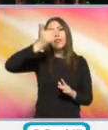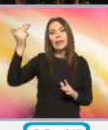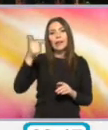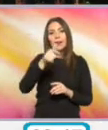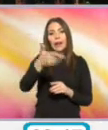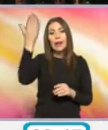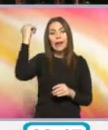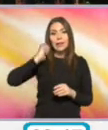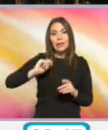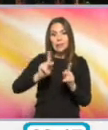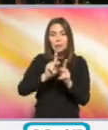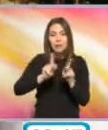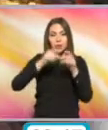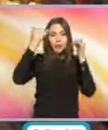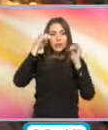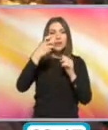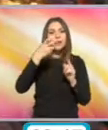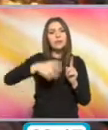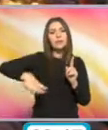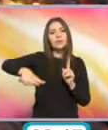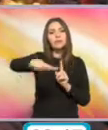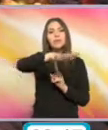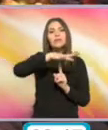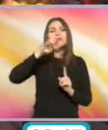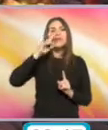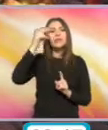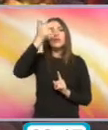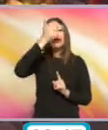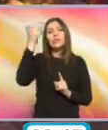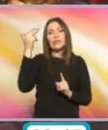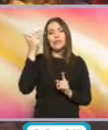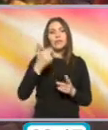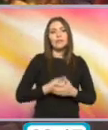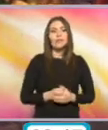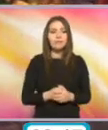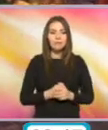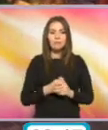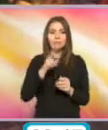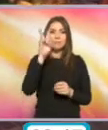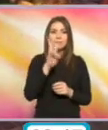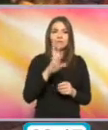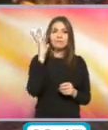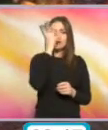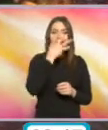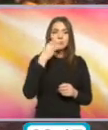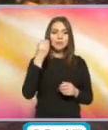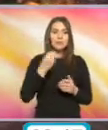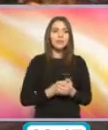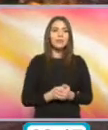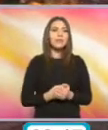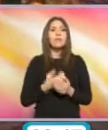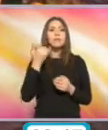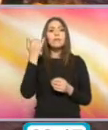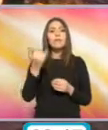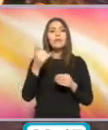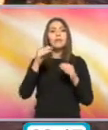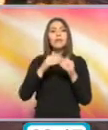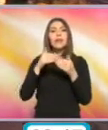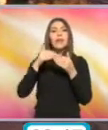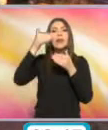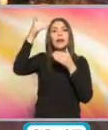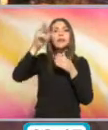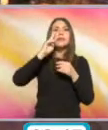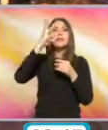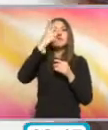donde efectivamente se hacen las Todavía corridas, está. pero No, vean ese es nada más el sí, hotel. Está Fíjate, esto precioso. hecho un Es una hotel. cosa Y el súper acueducto original. allá atrás se Tiene un alcanza a ver, ¿verdad?